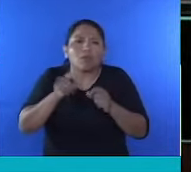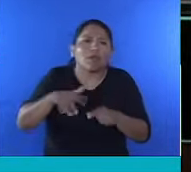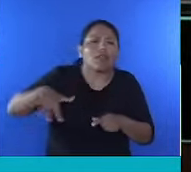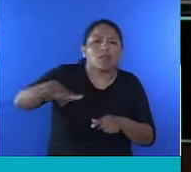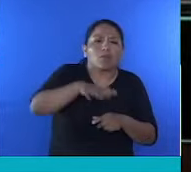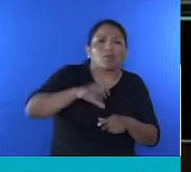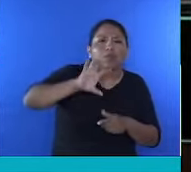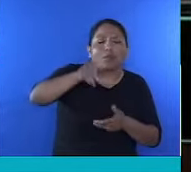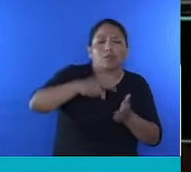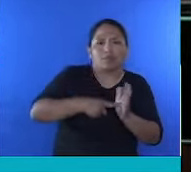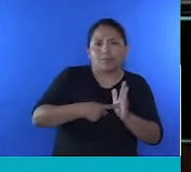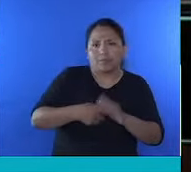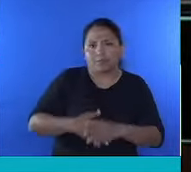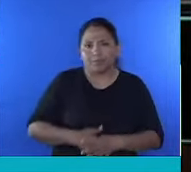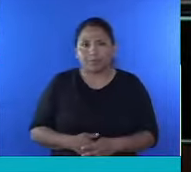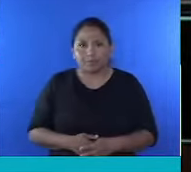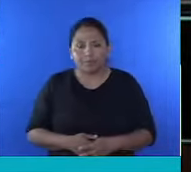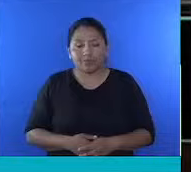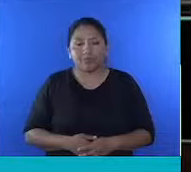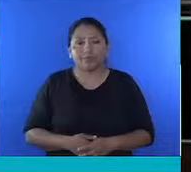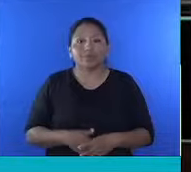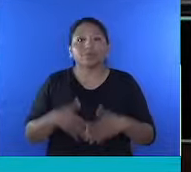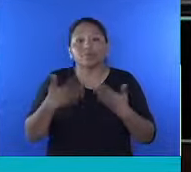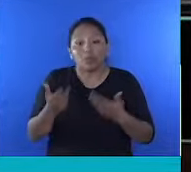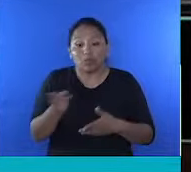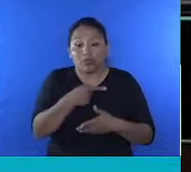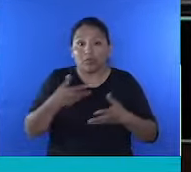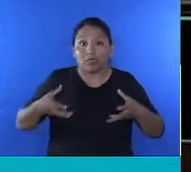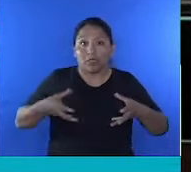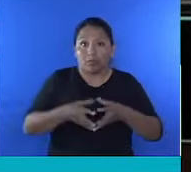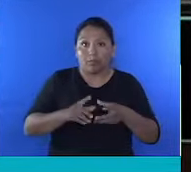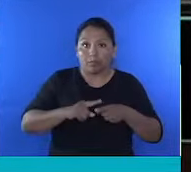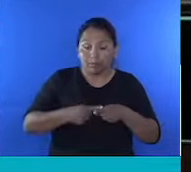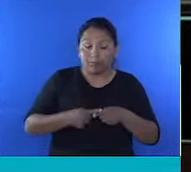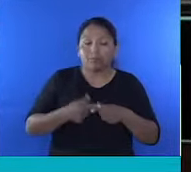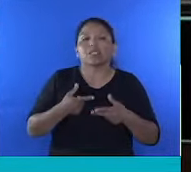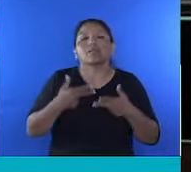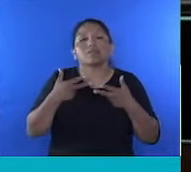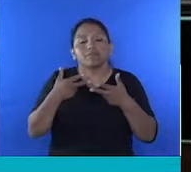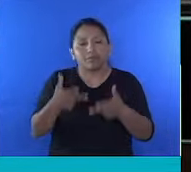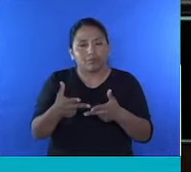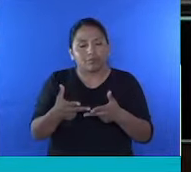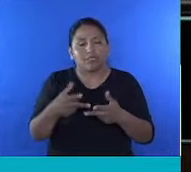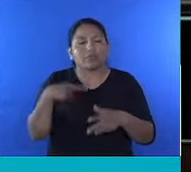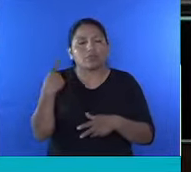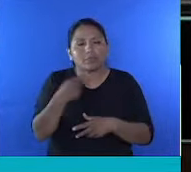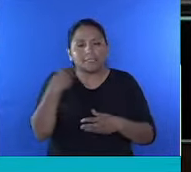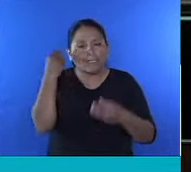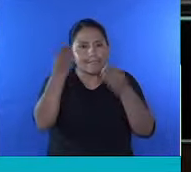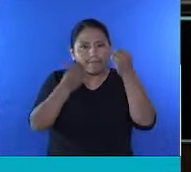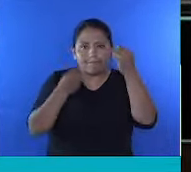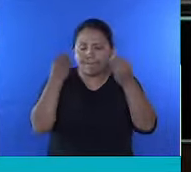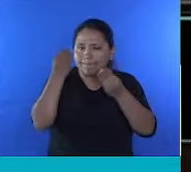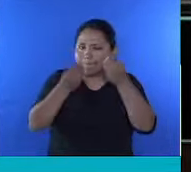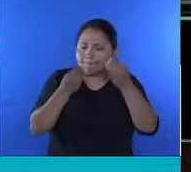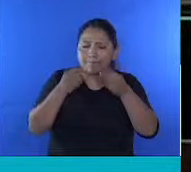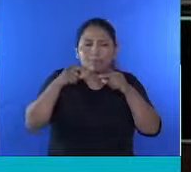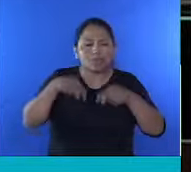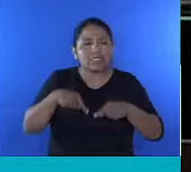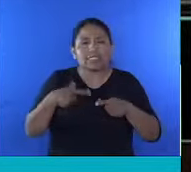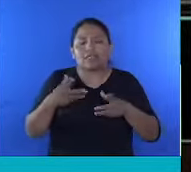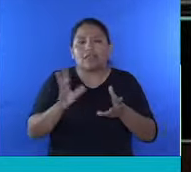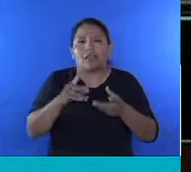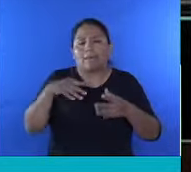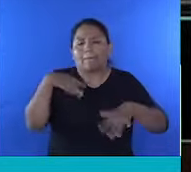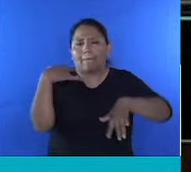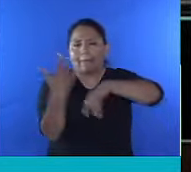provincia de Buenos Aires por eso desde este bloque queremos decir que estamos muy preocupados por este Combo que